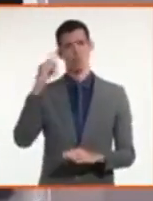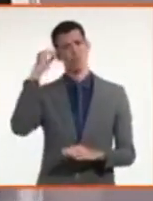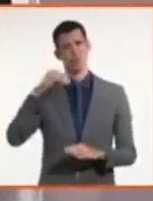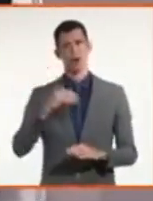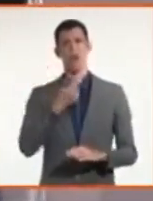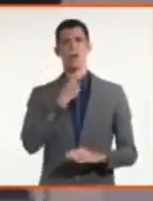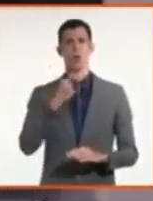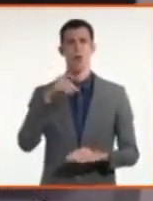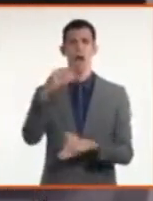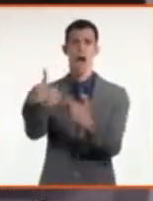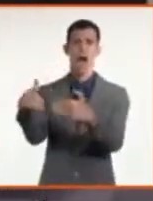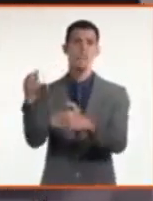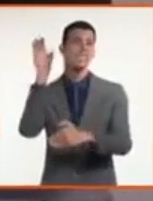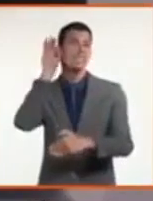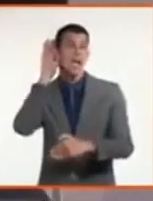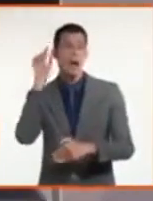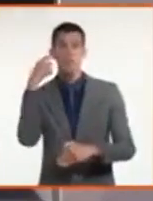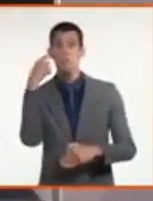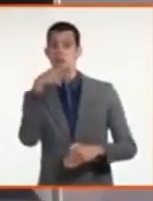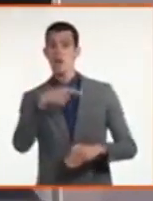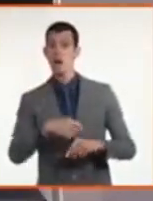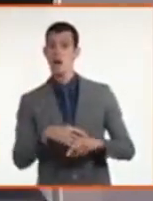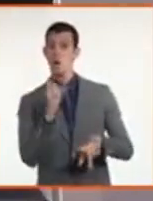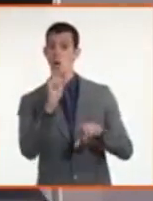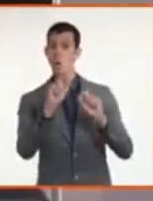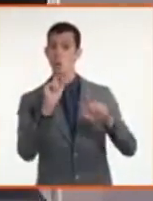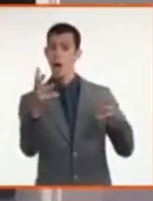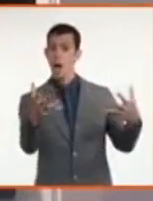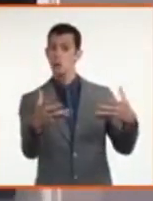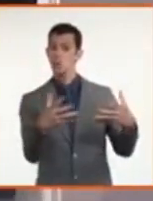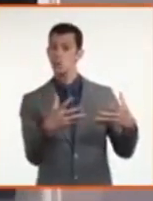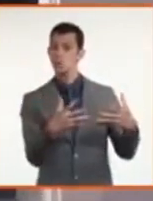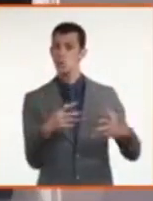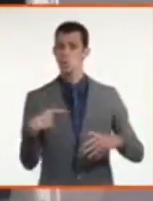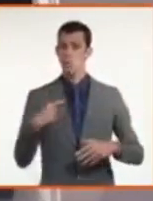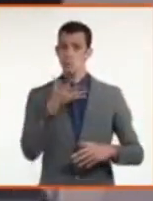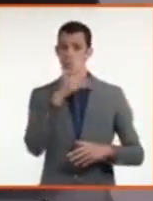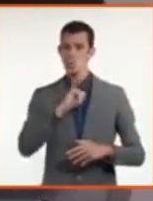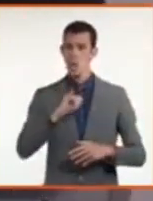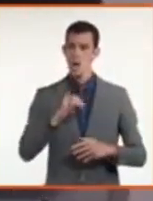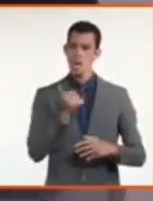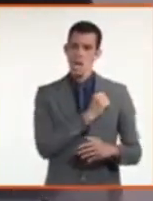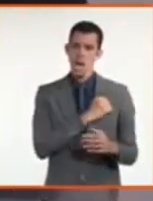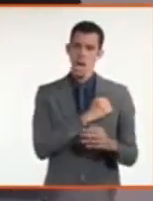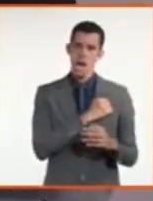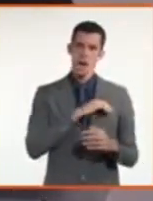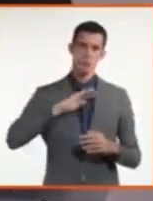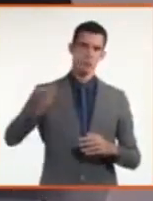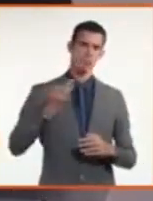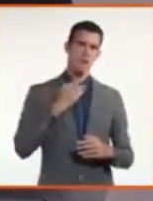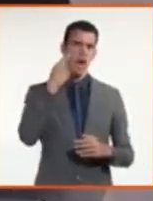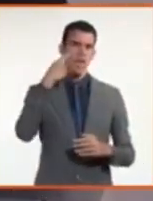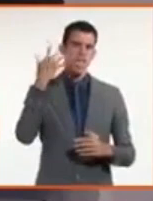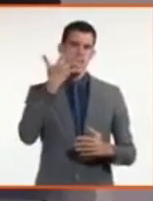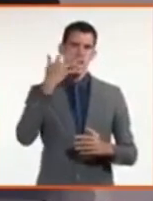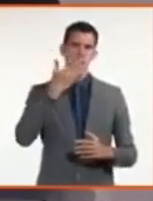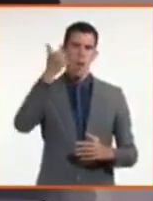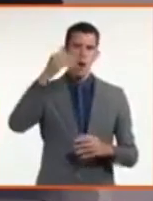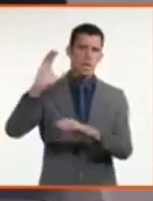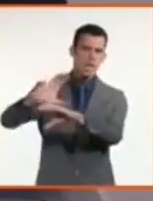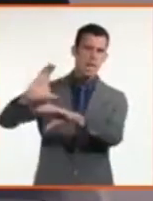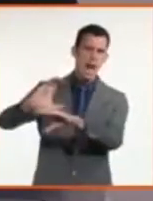entonces en vez de venir las divisas sale el estado como competido también de las divisas que entran al país comprando un nivel de divisas que no es